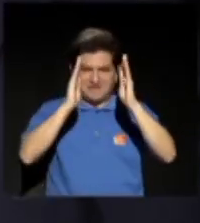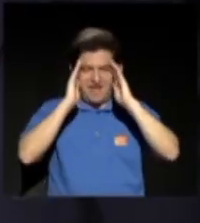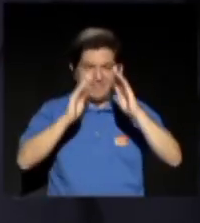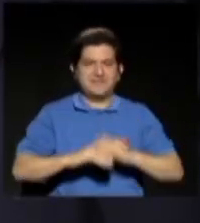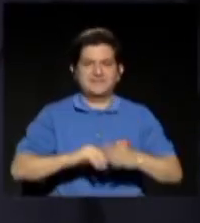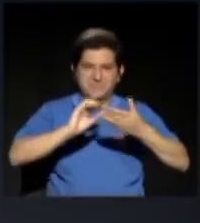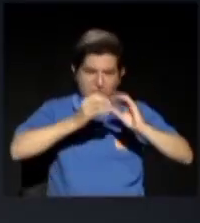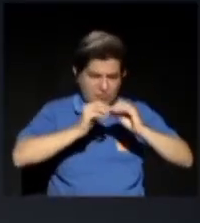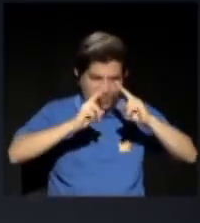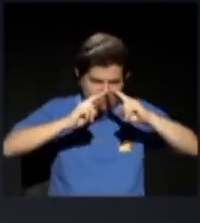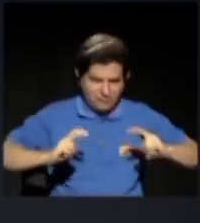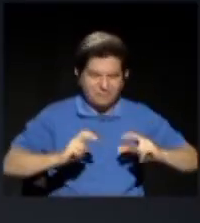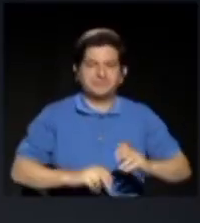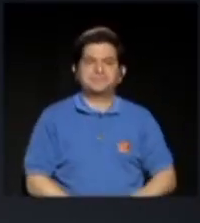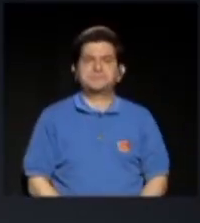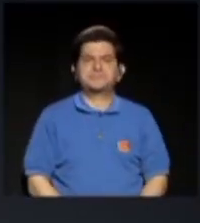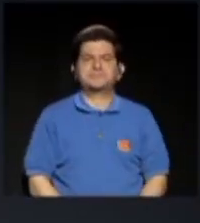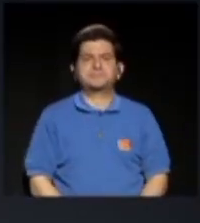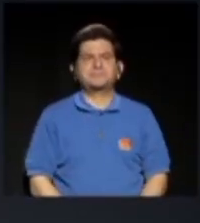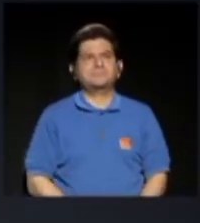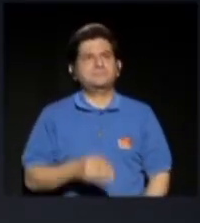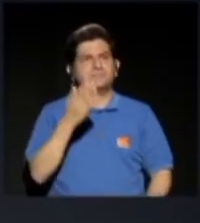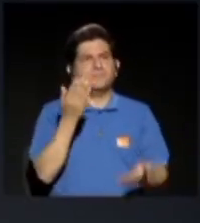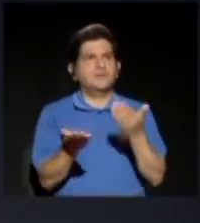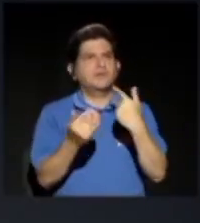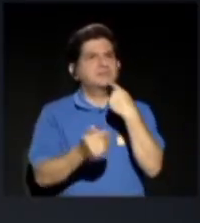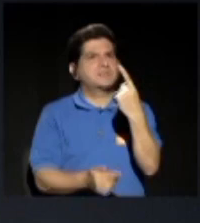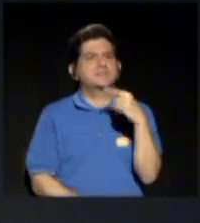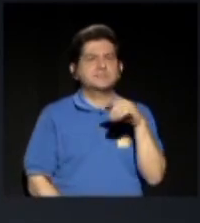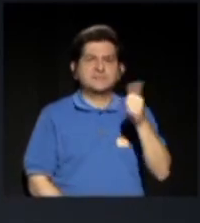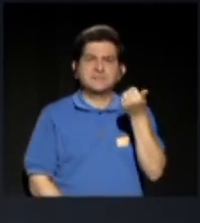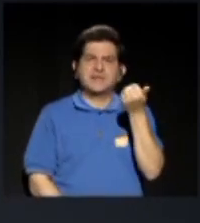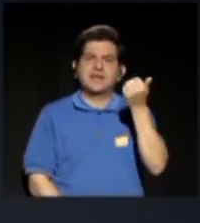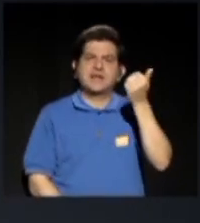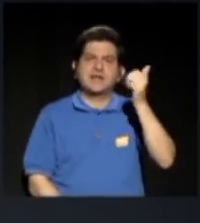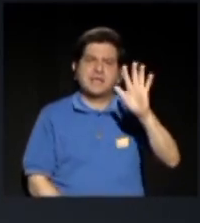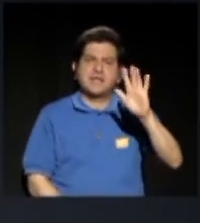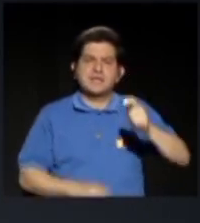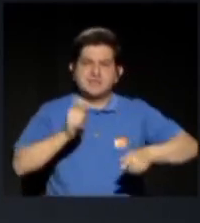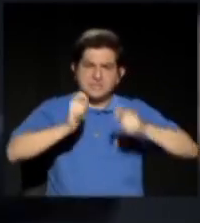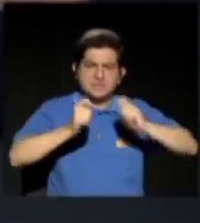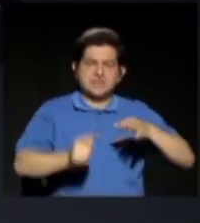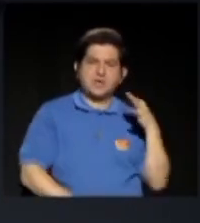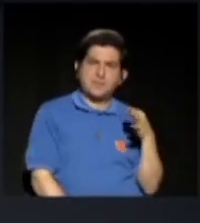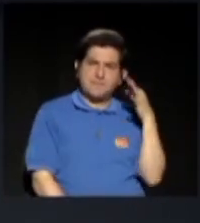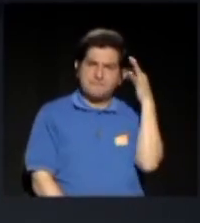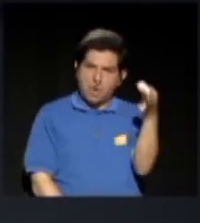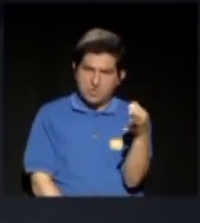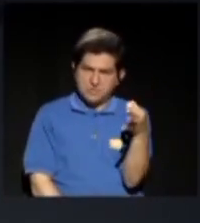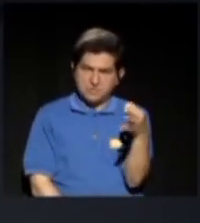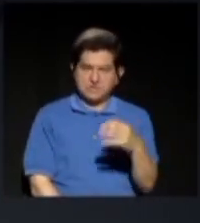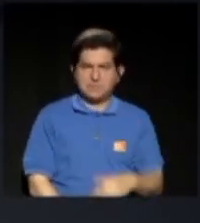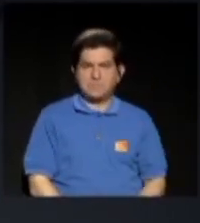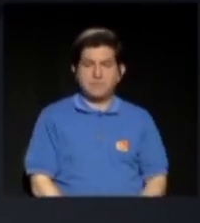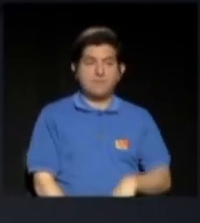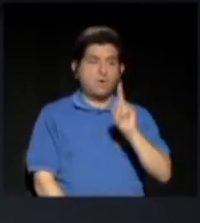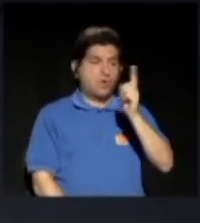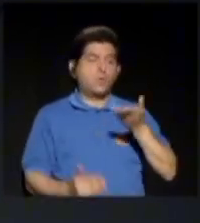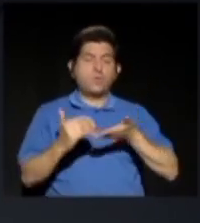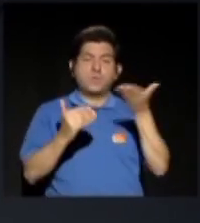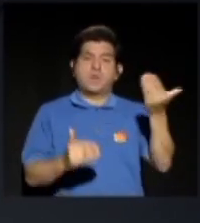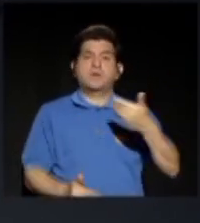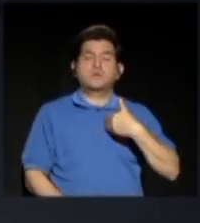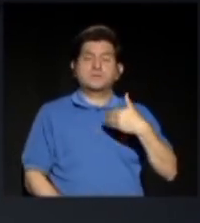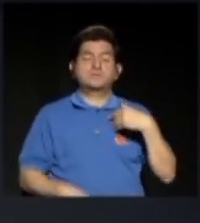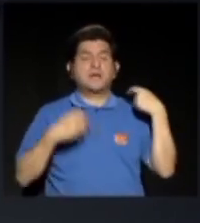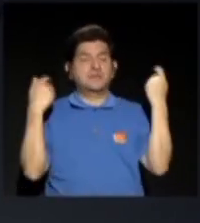índice. Sí, en algún sentido podríamos decir que este 15 de septiembre próximo, una de las cosas que tendremos